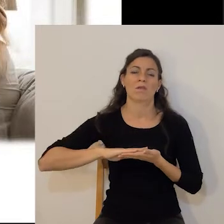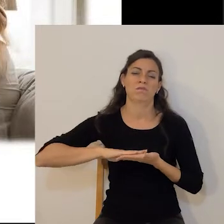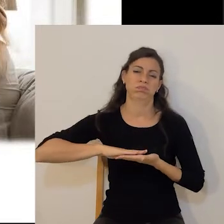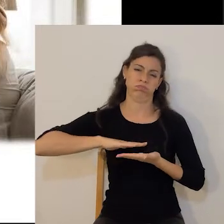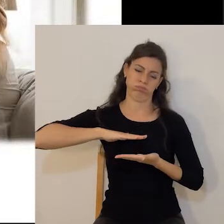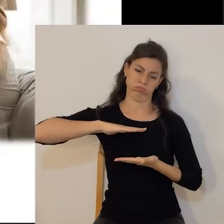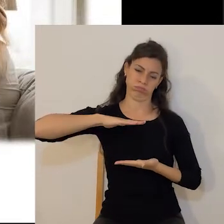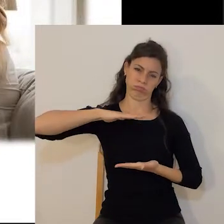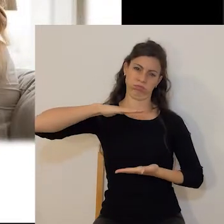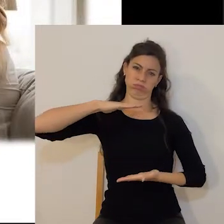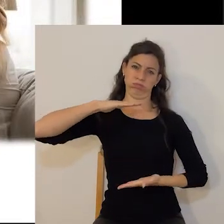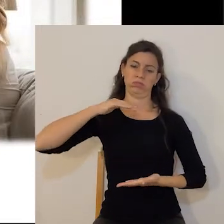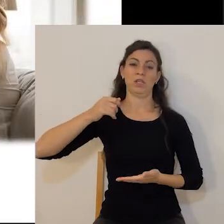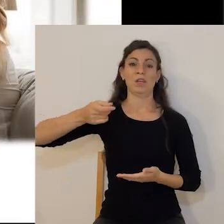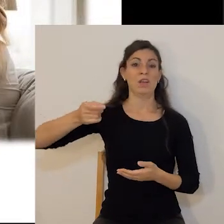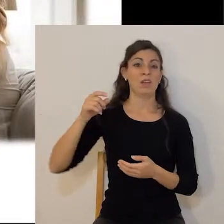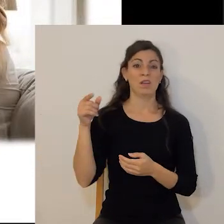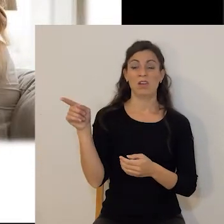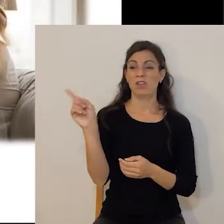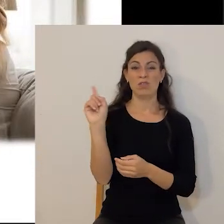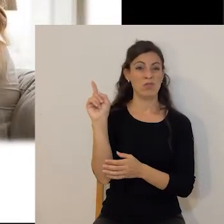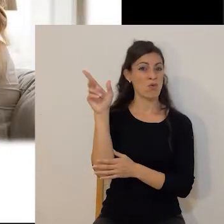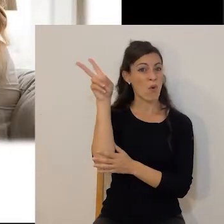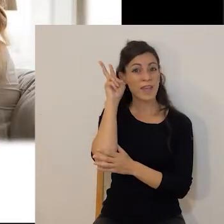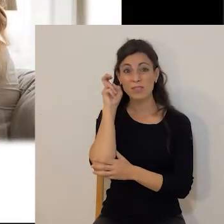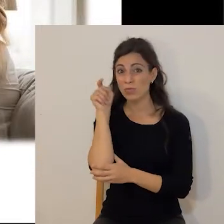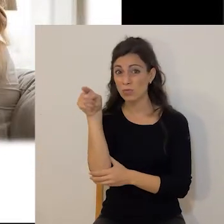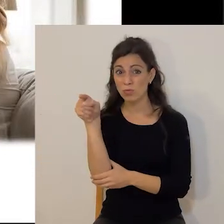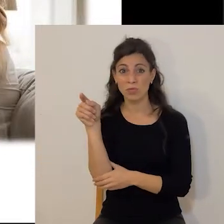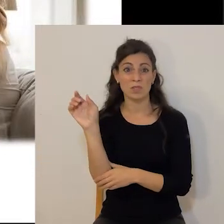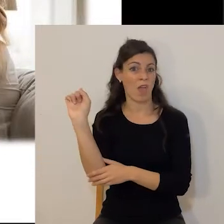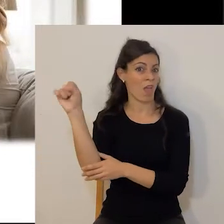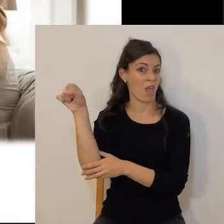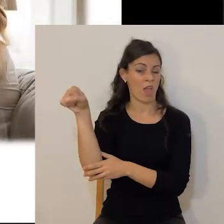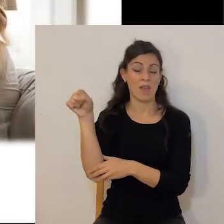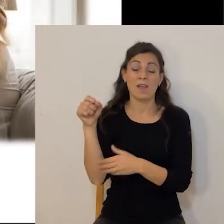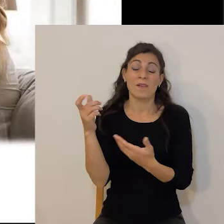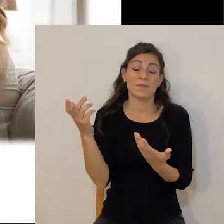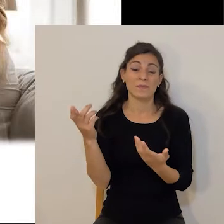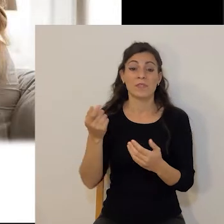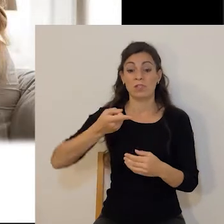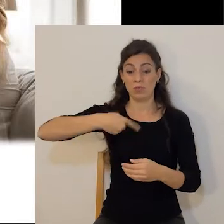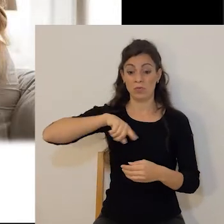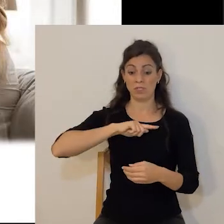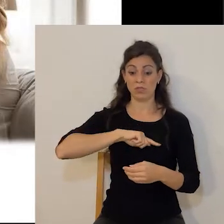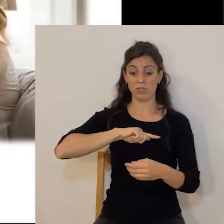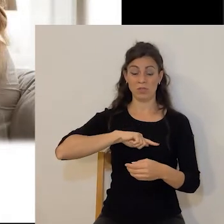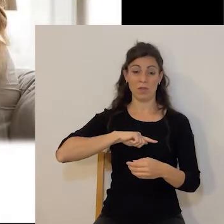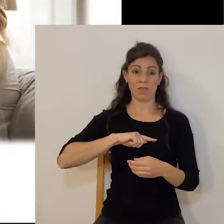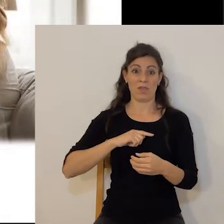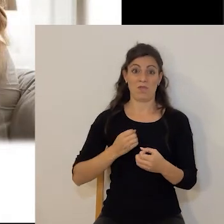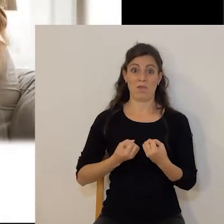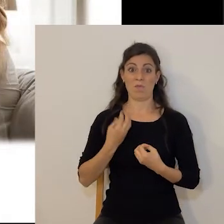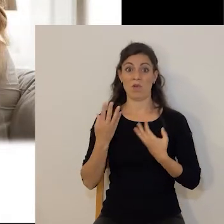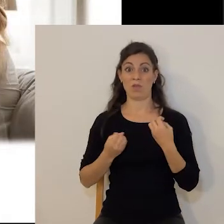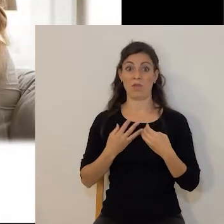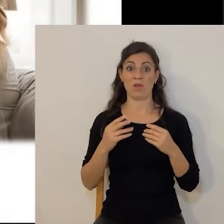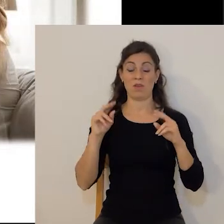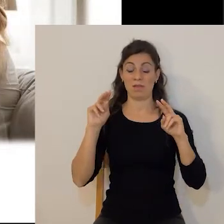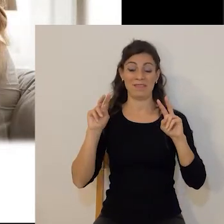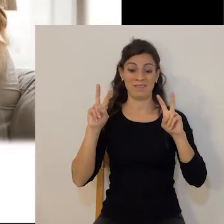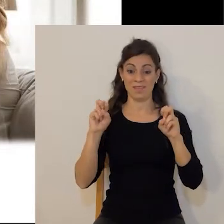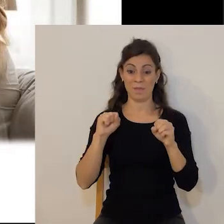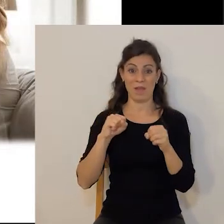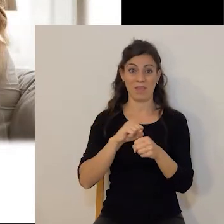les escucha ni nos detenemos a pensar que también nuestro estado emocional, provocado por la situación que tenemos actualmente con la